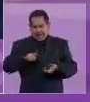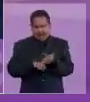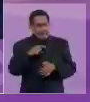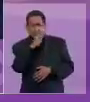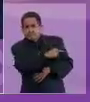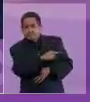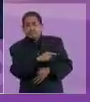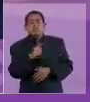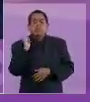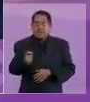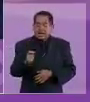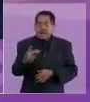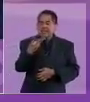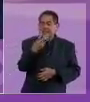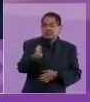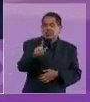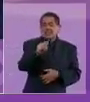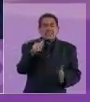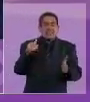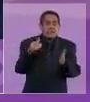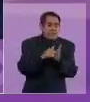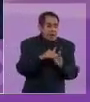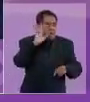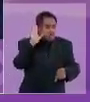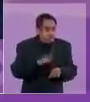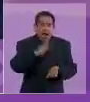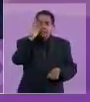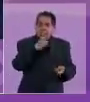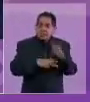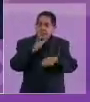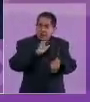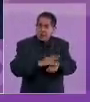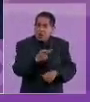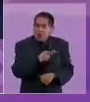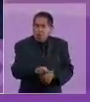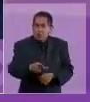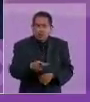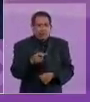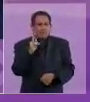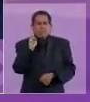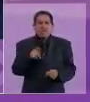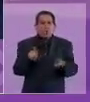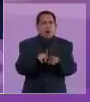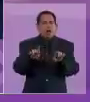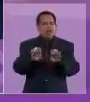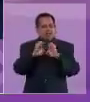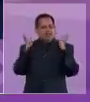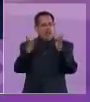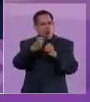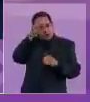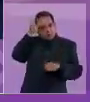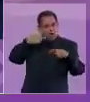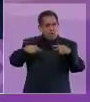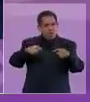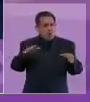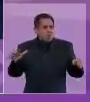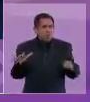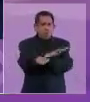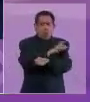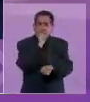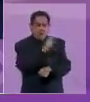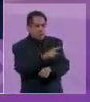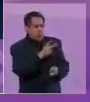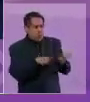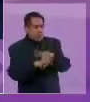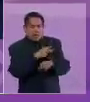generaron 370 mil nuevos pobres. Eso alcanza para llenar el Estadio Azteca 4 veces. Cuando yo fui secretario,